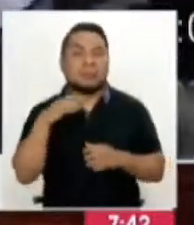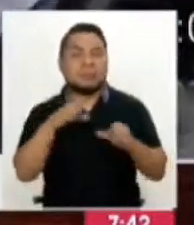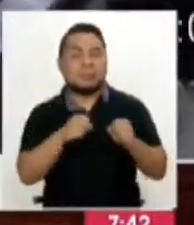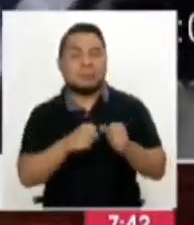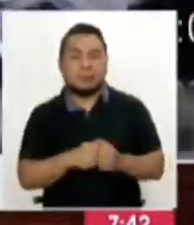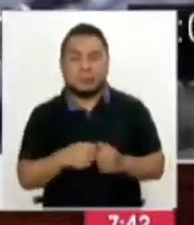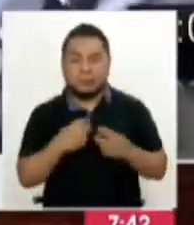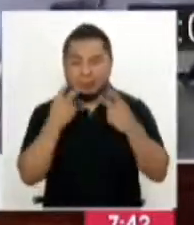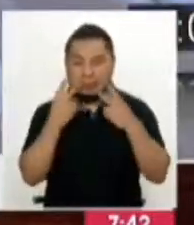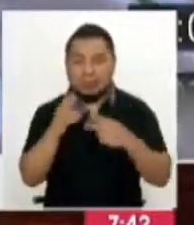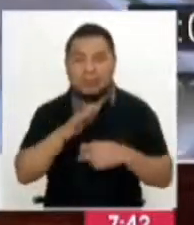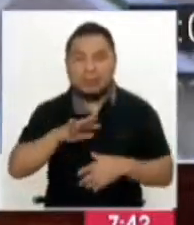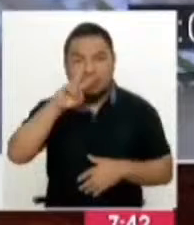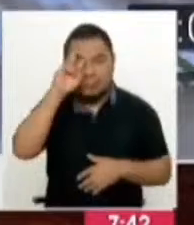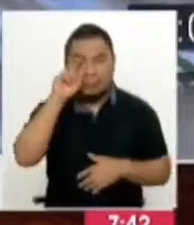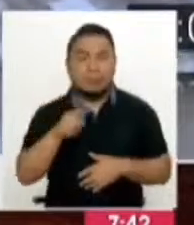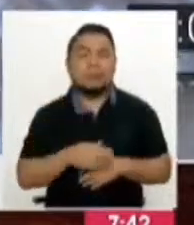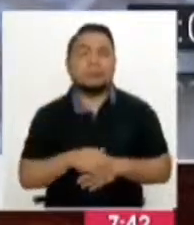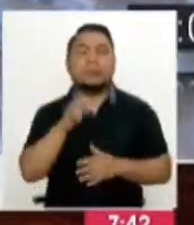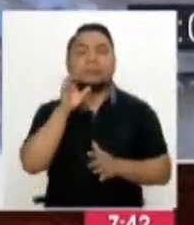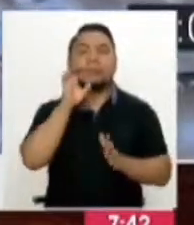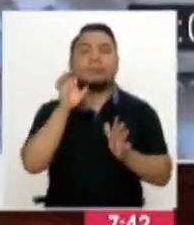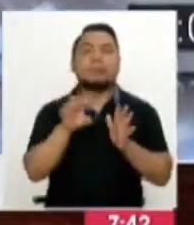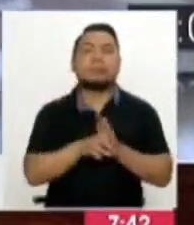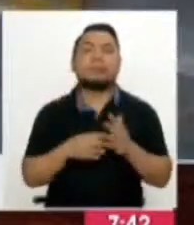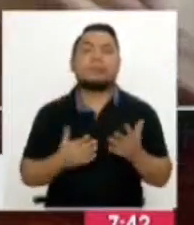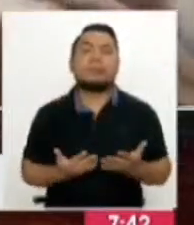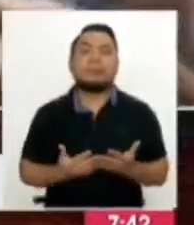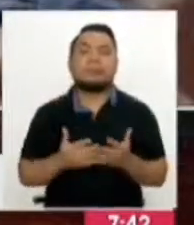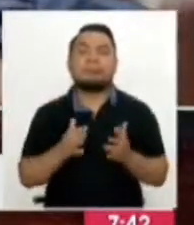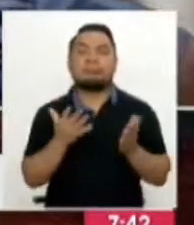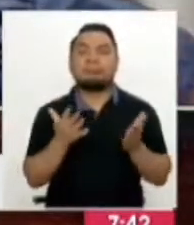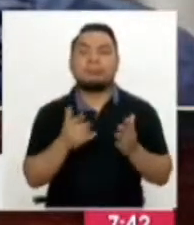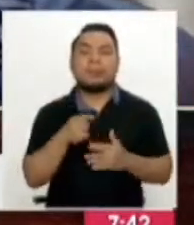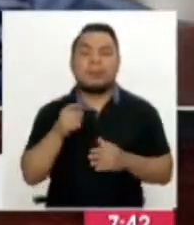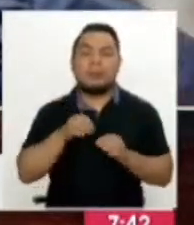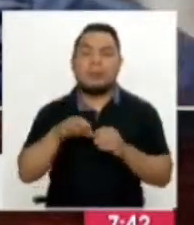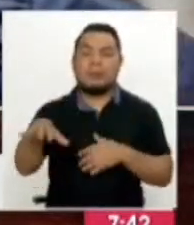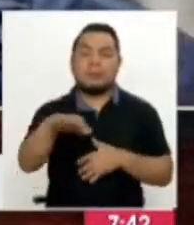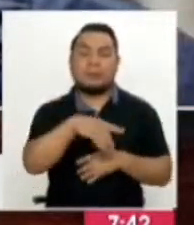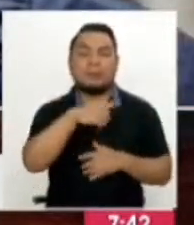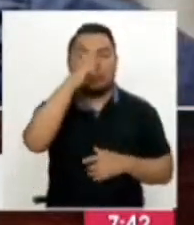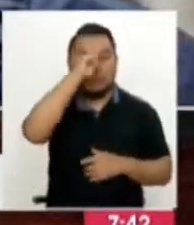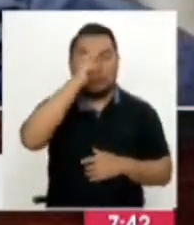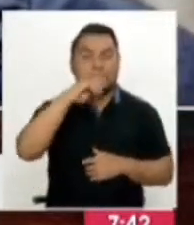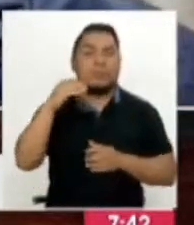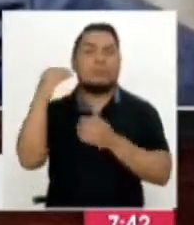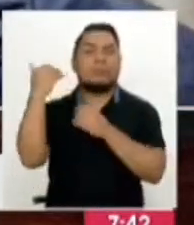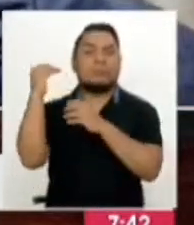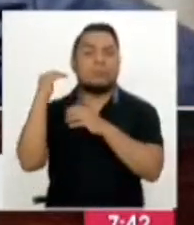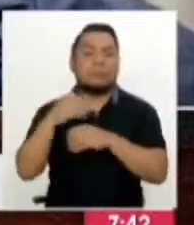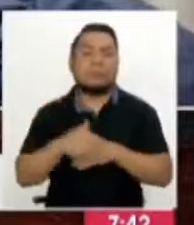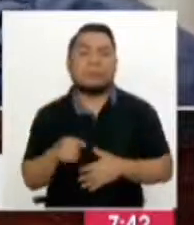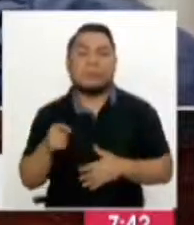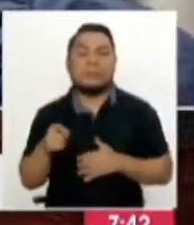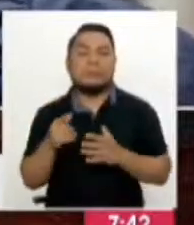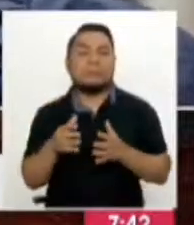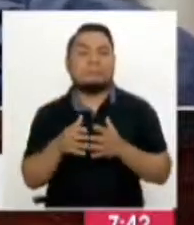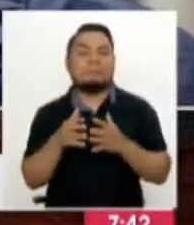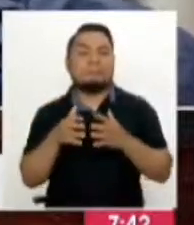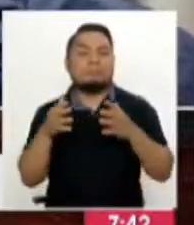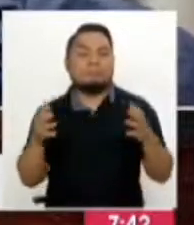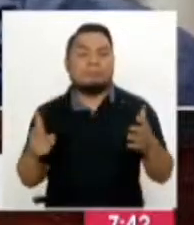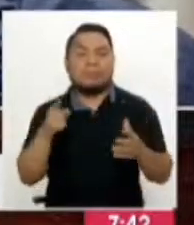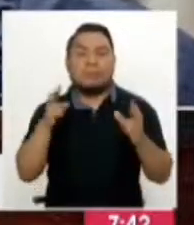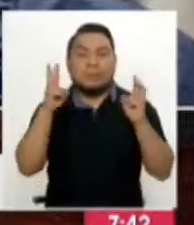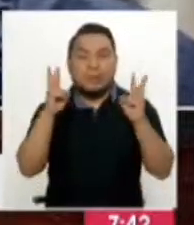es que en el Perú, por ejemplo, en los departamentos de Tumbe, Piura, está